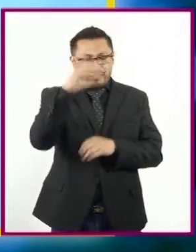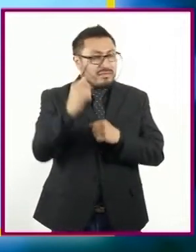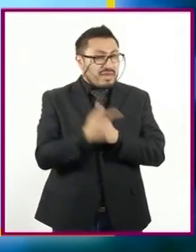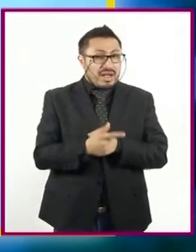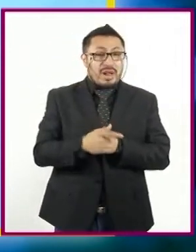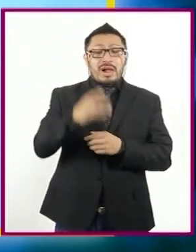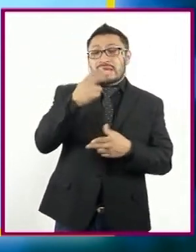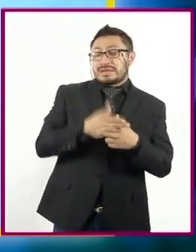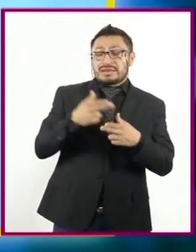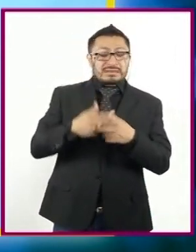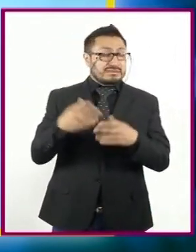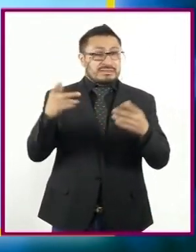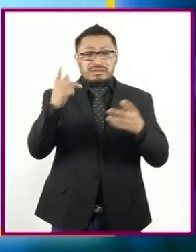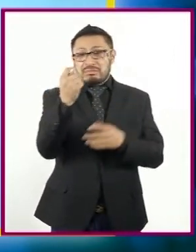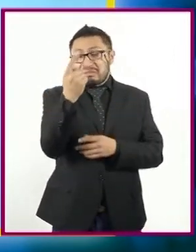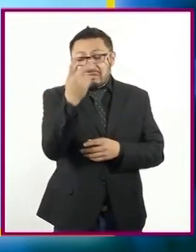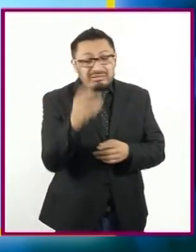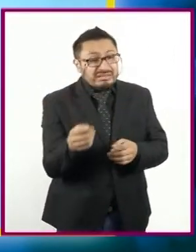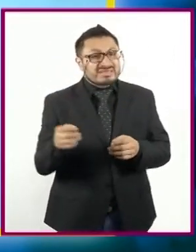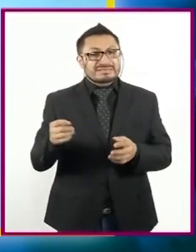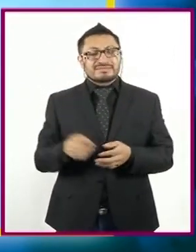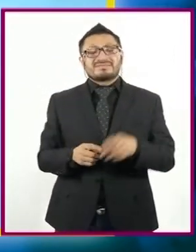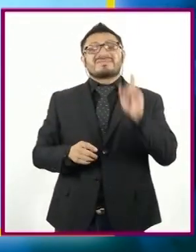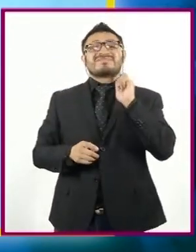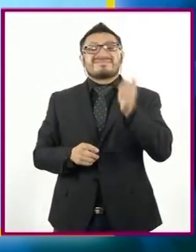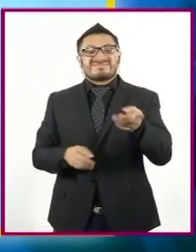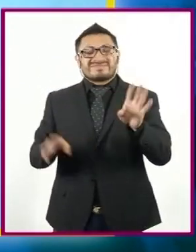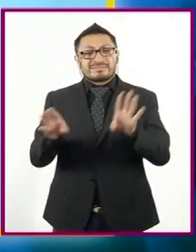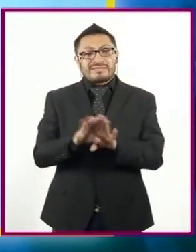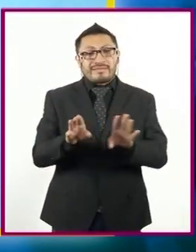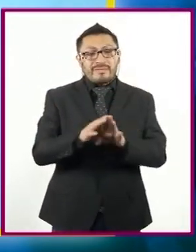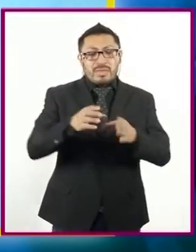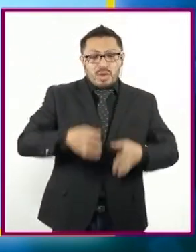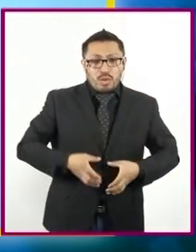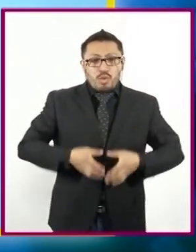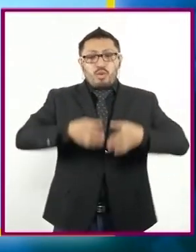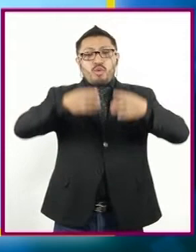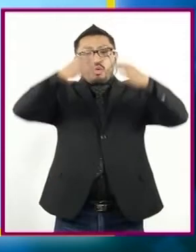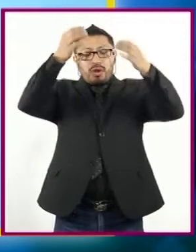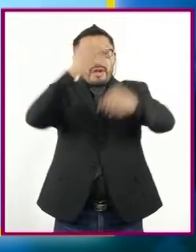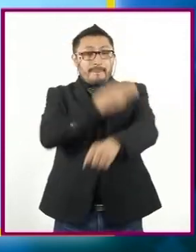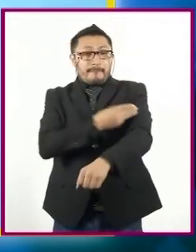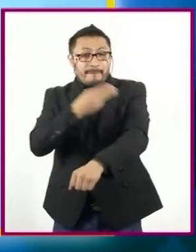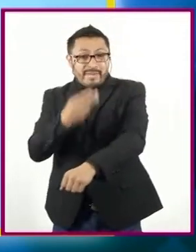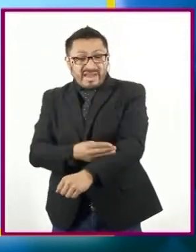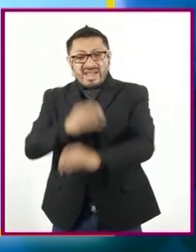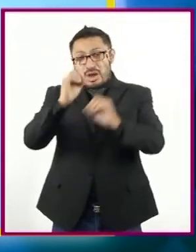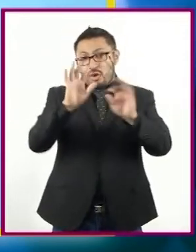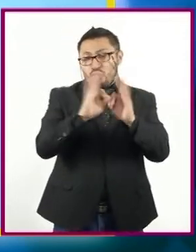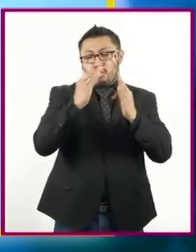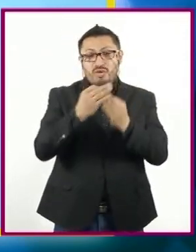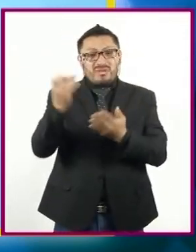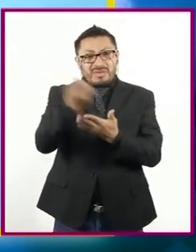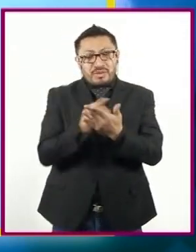en series de televisión, es decir, una gran columna de madera o manera de poste que